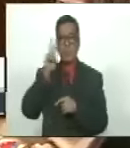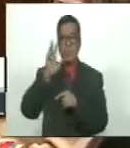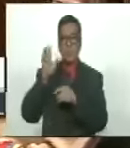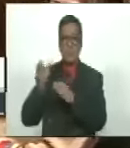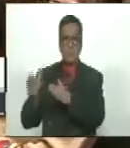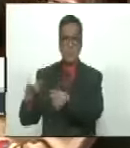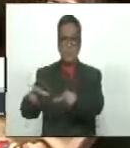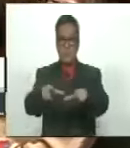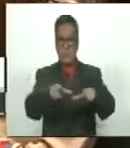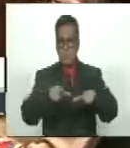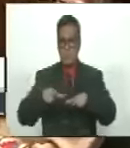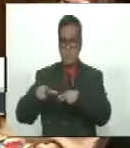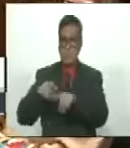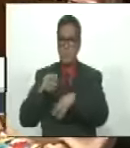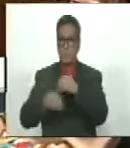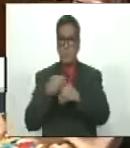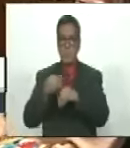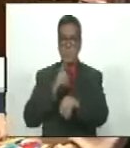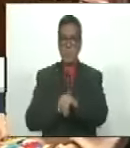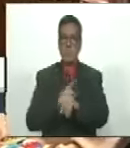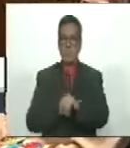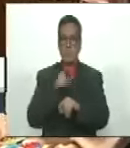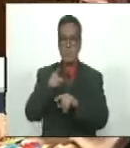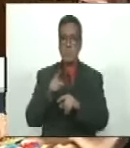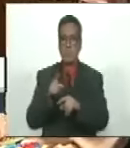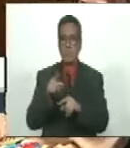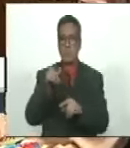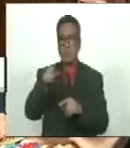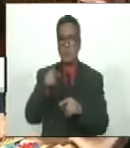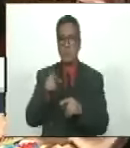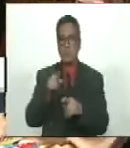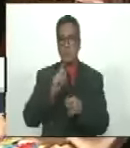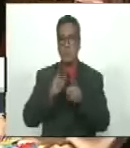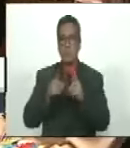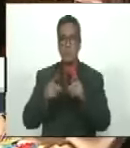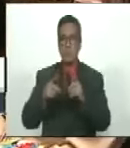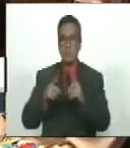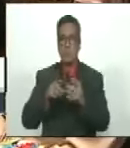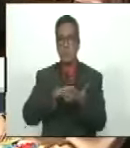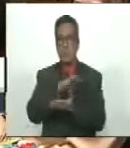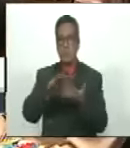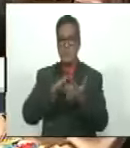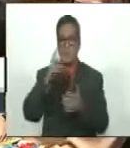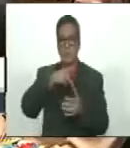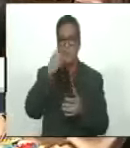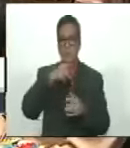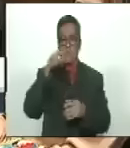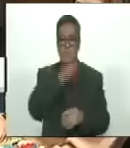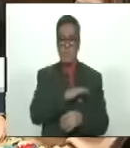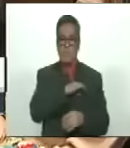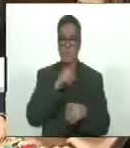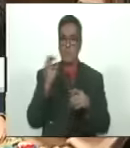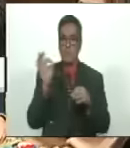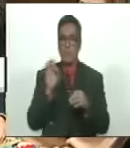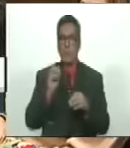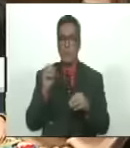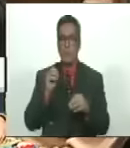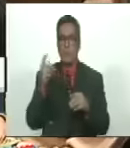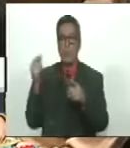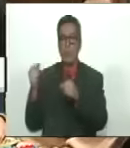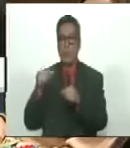Venezuela han sido en momentos en que particularmente hay algún tipo de crisis política, social o económica en la